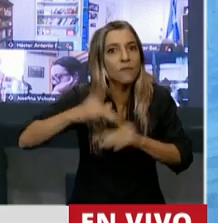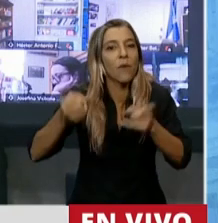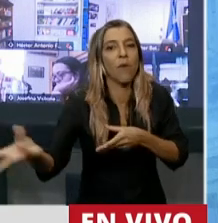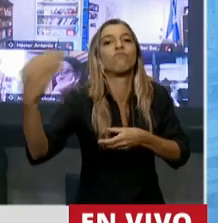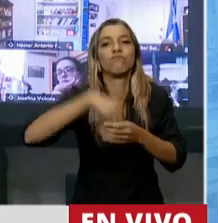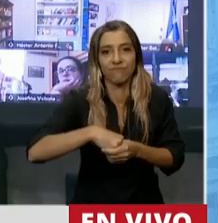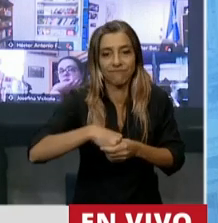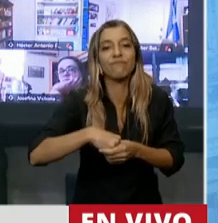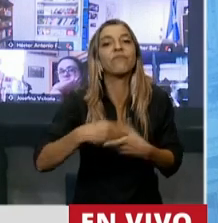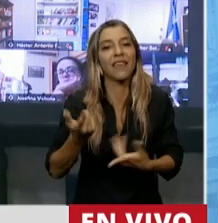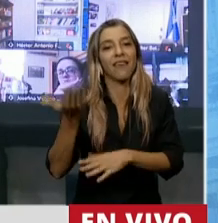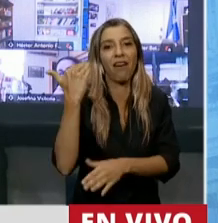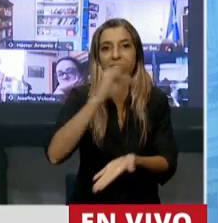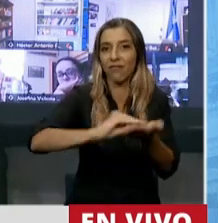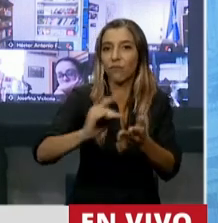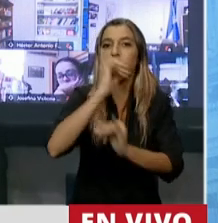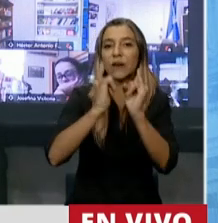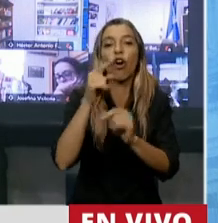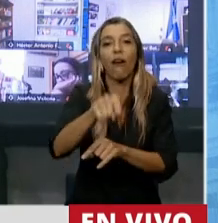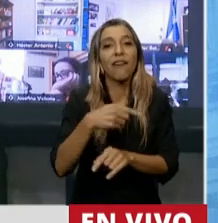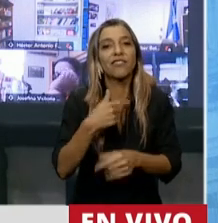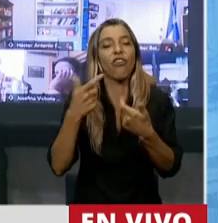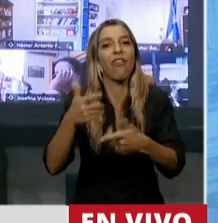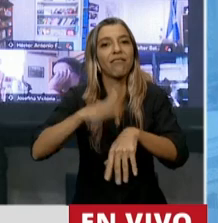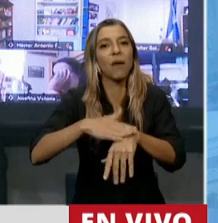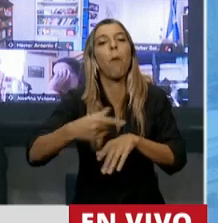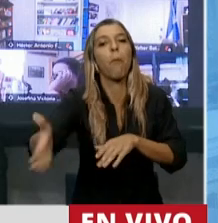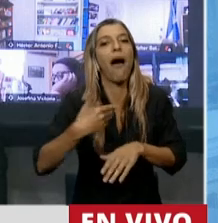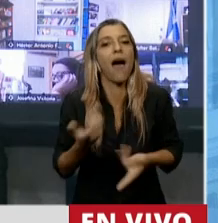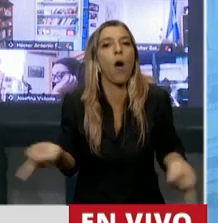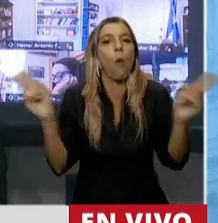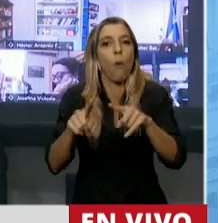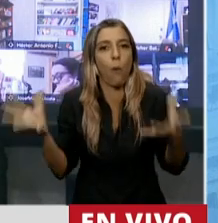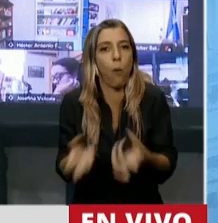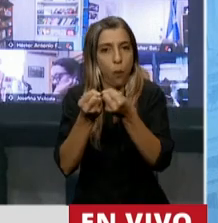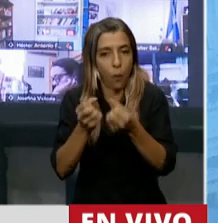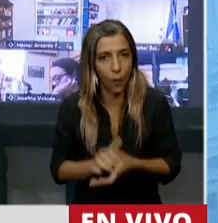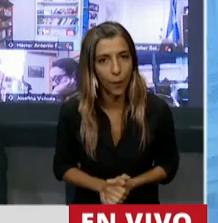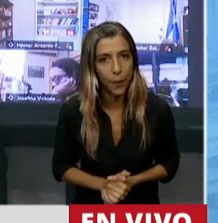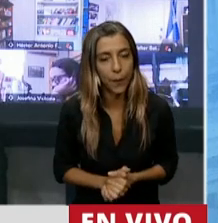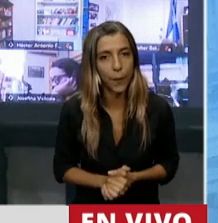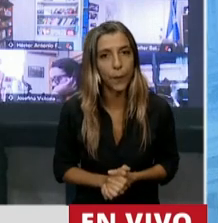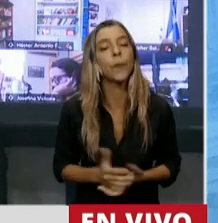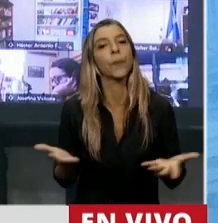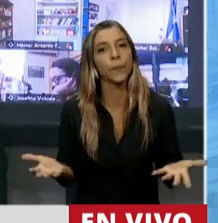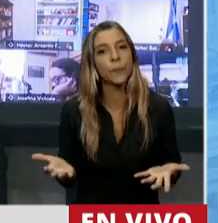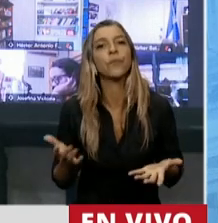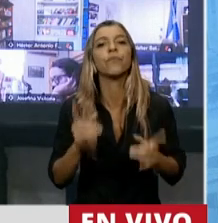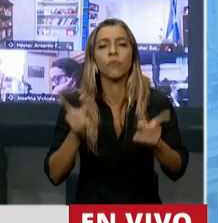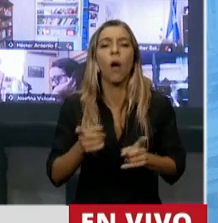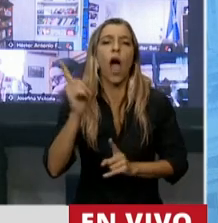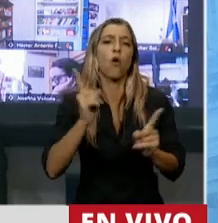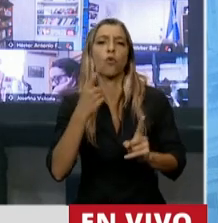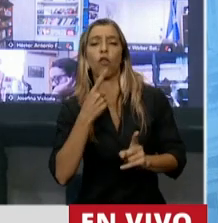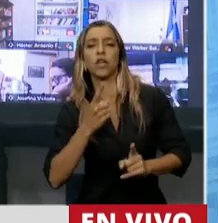diputada recién, es darle tiempo de recomposición a distintos ambientes. Se plantea la cuestión de la